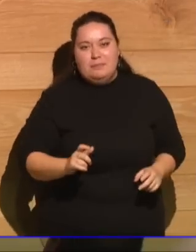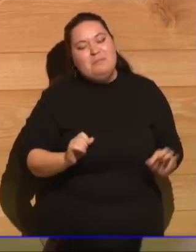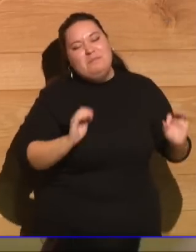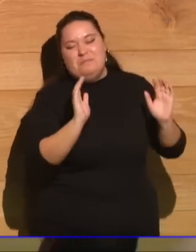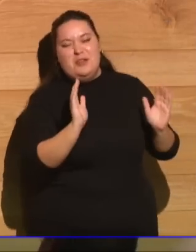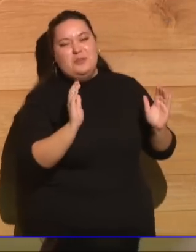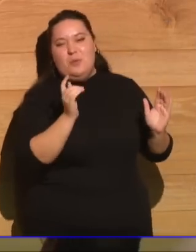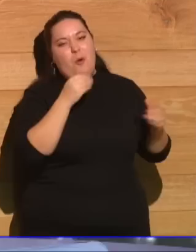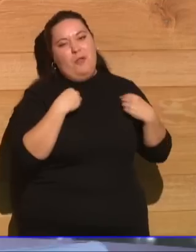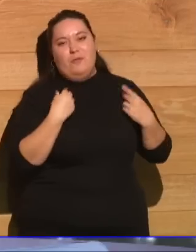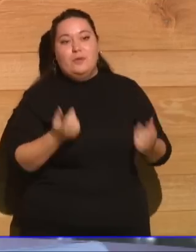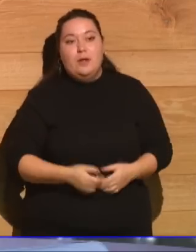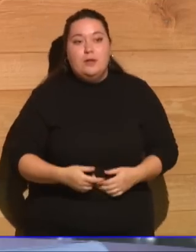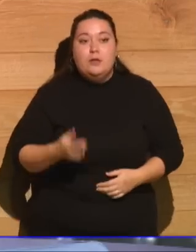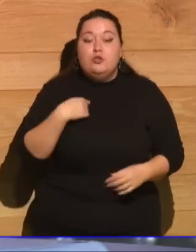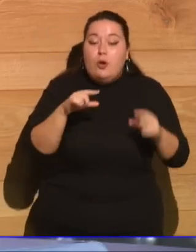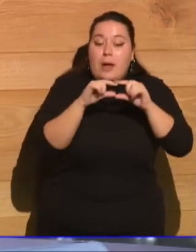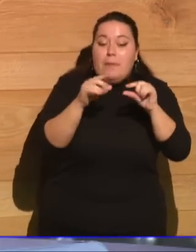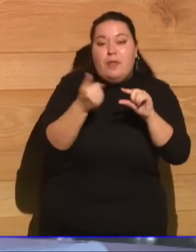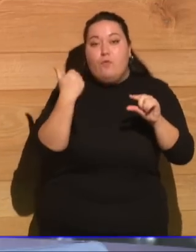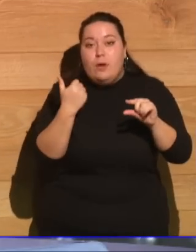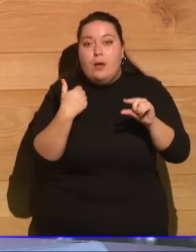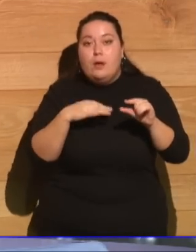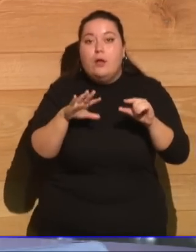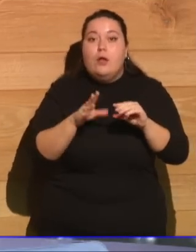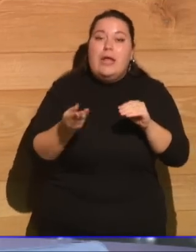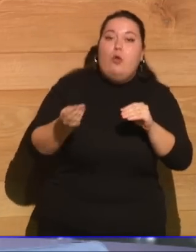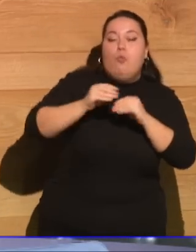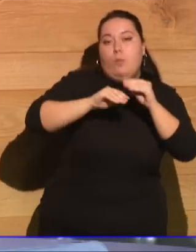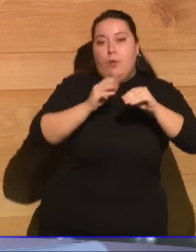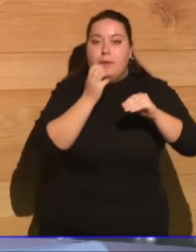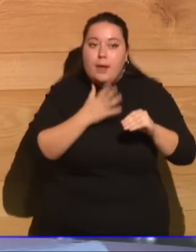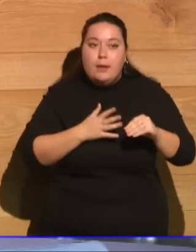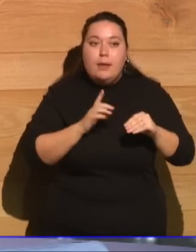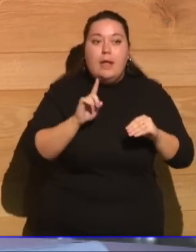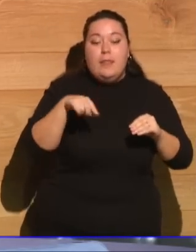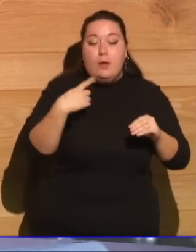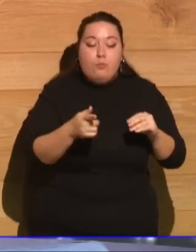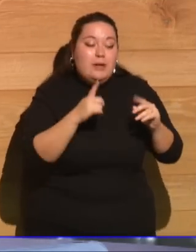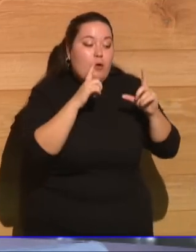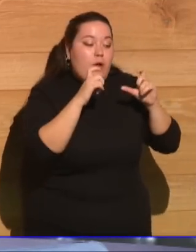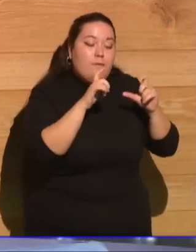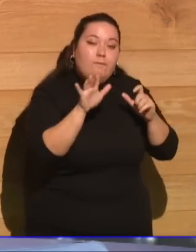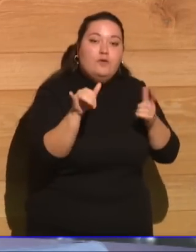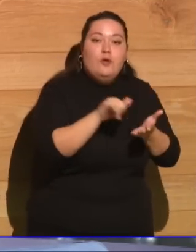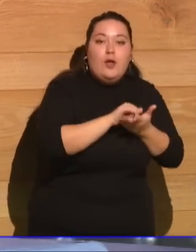Yo lo que hago es que quito el precio, lo envuelvo en papel de regalo, pero le hago una foto al precio y la mando al chat